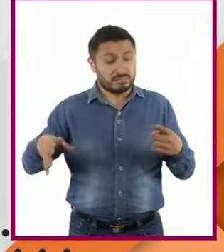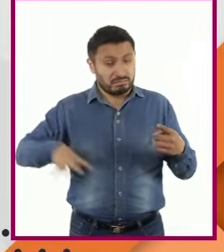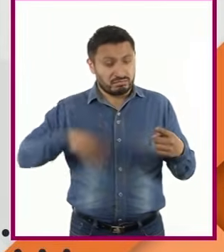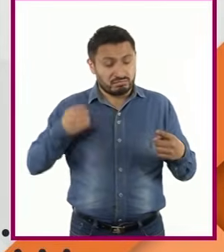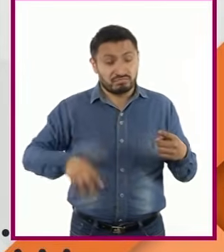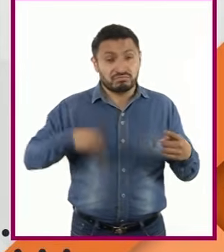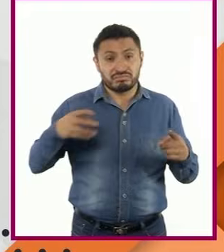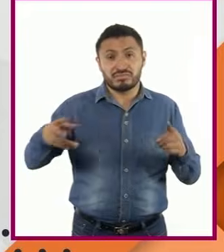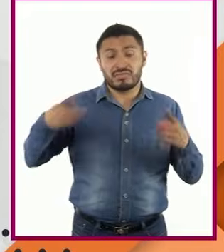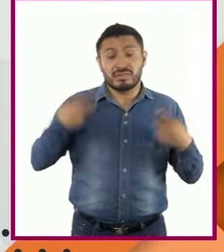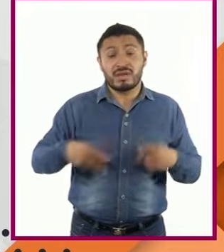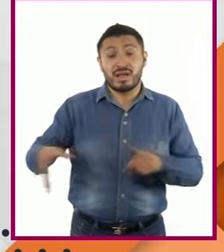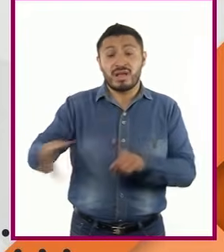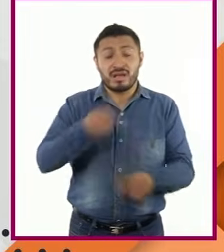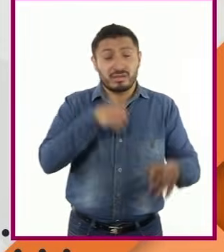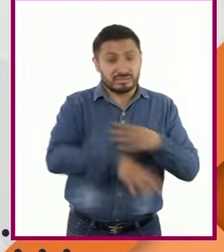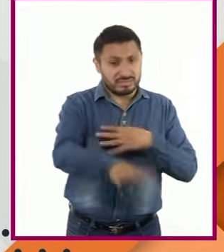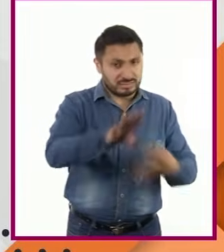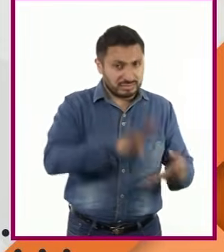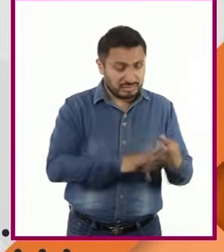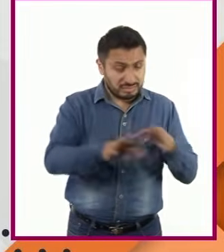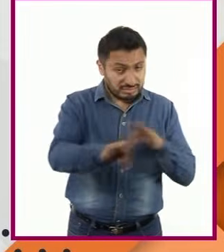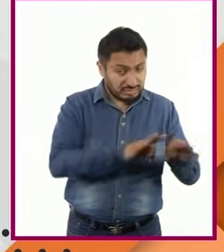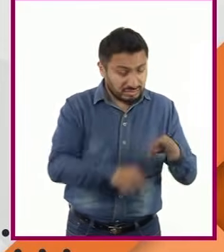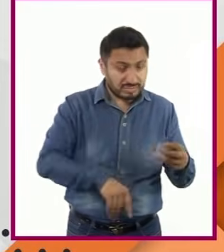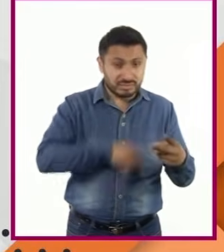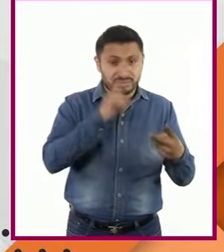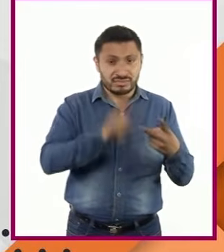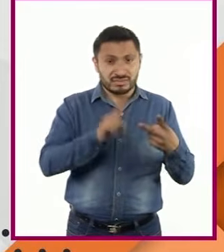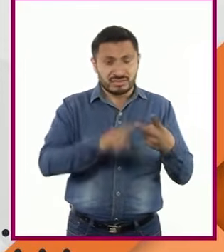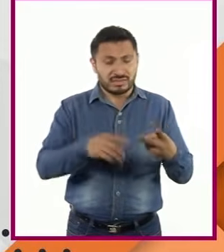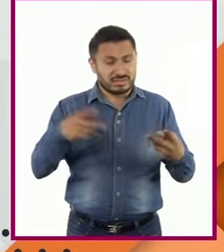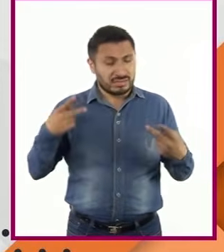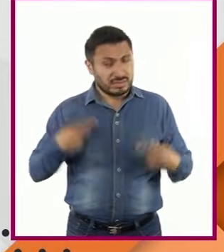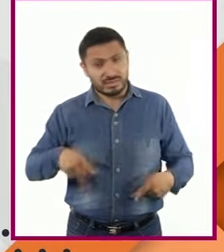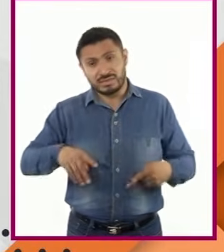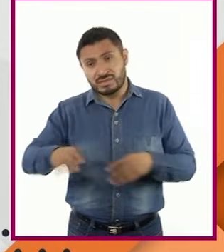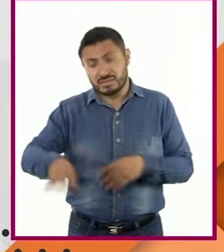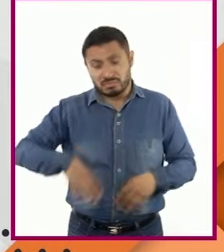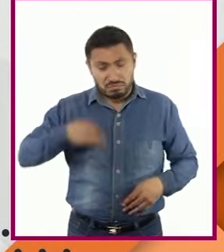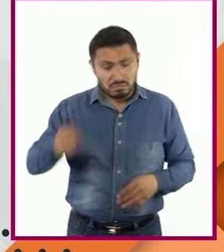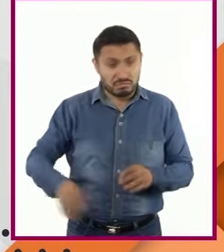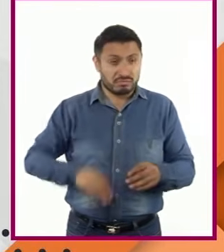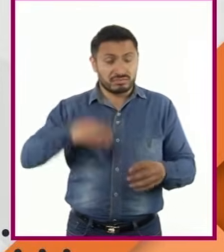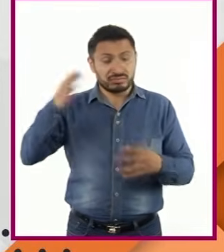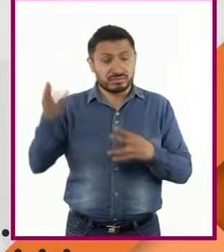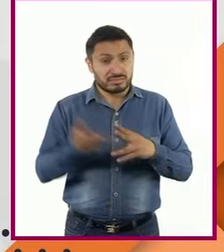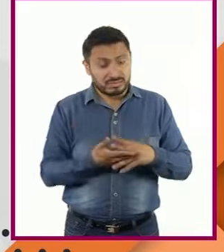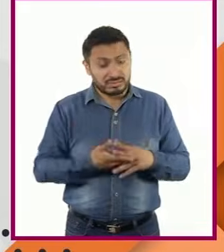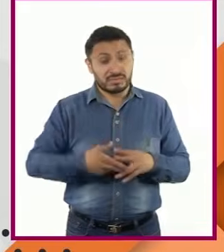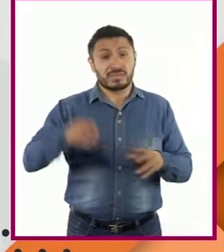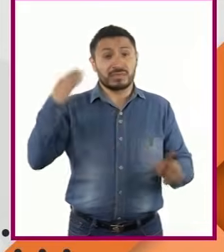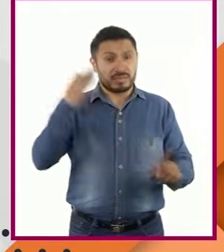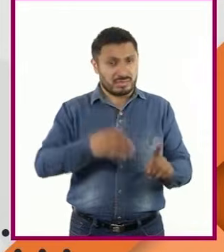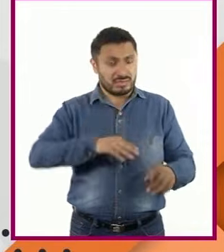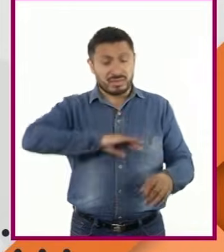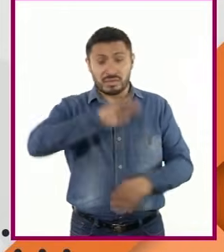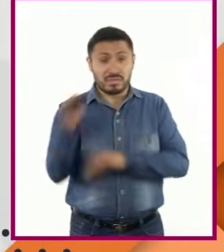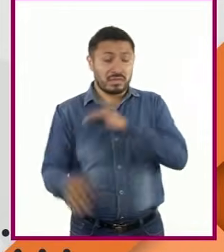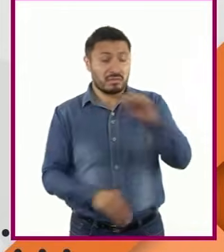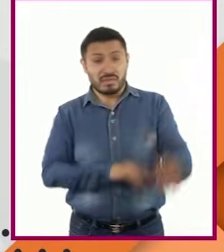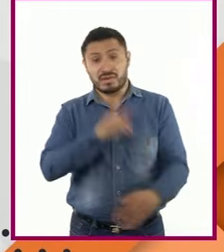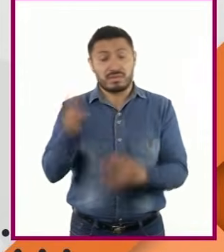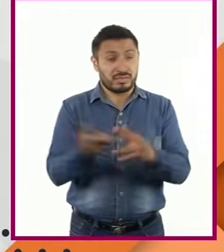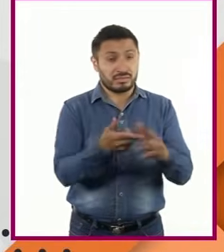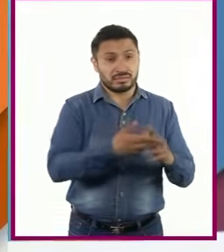los conquistadores luchaban a muerte, buscaban causar el mayor número de bajas en sus oponentes.